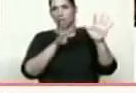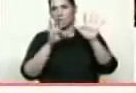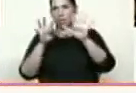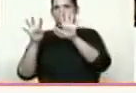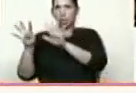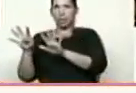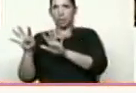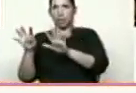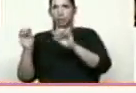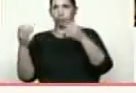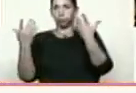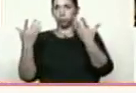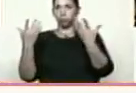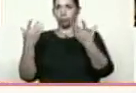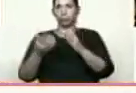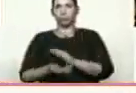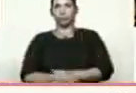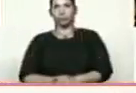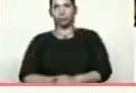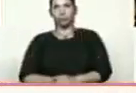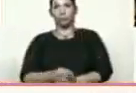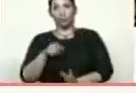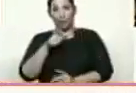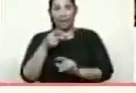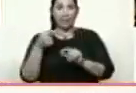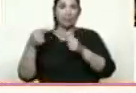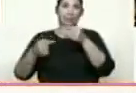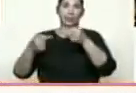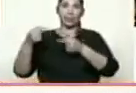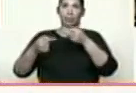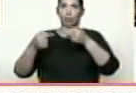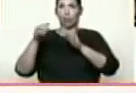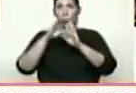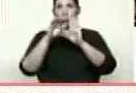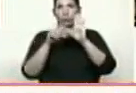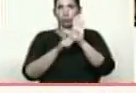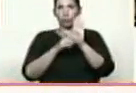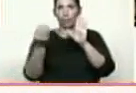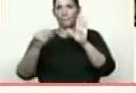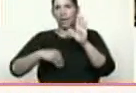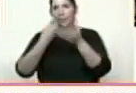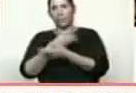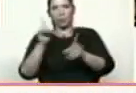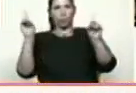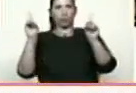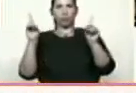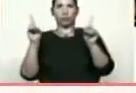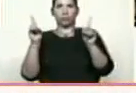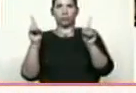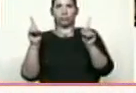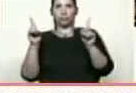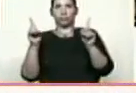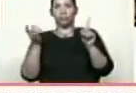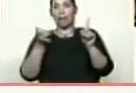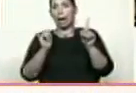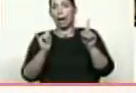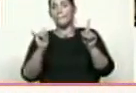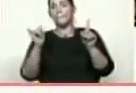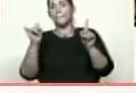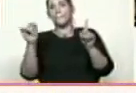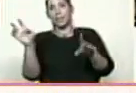No la discutimos con nadie. Esta es la discusión, esta es la Constitución más democrática que haya tenido Venezuela en toda